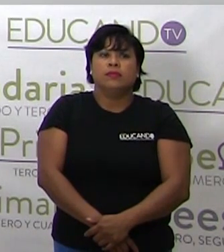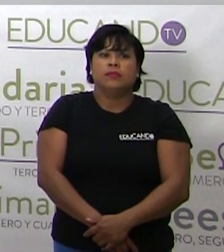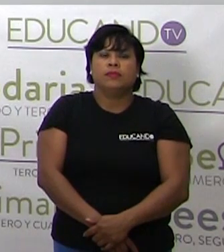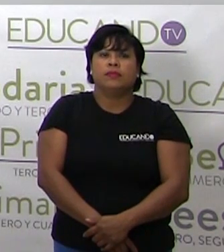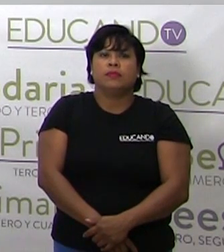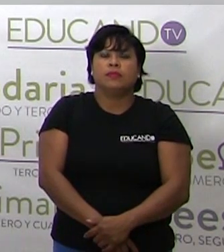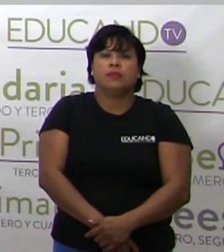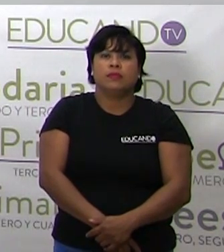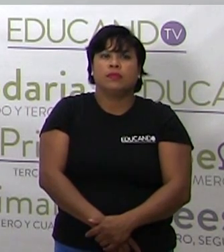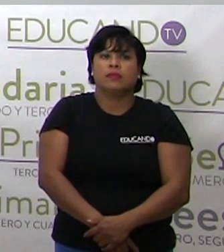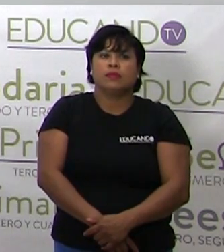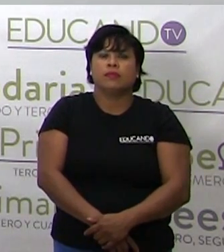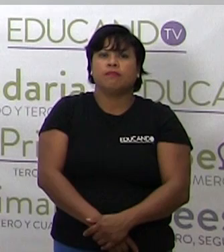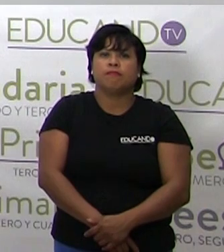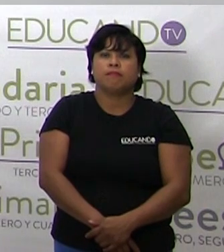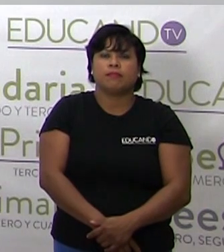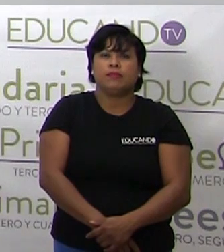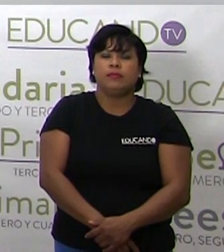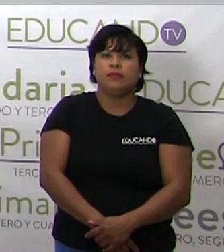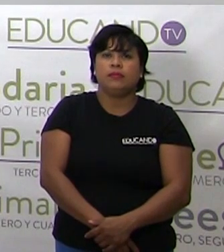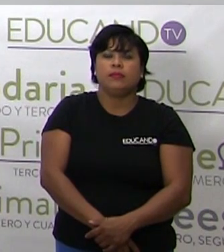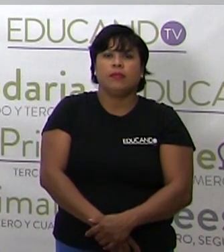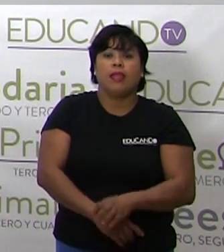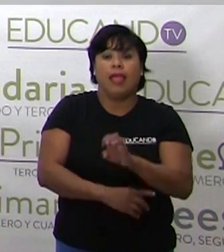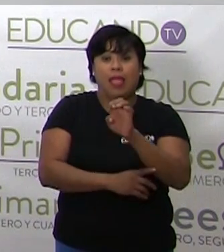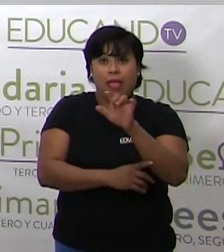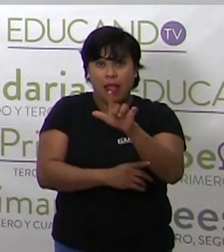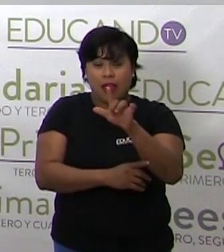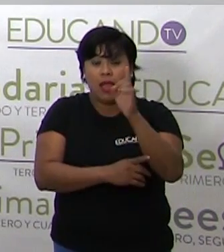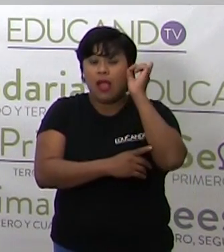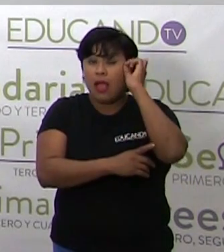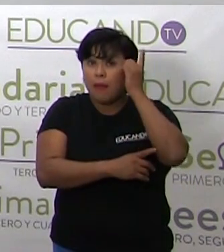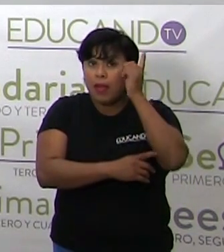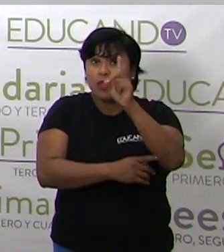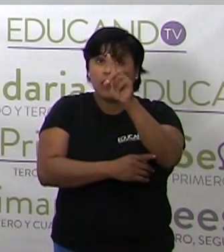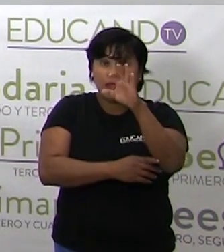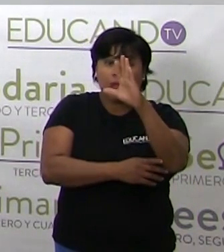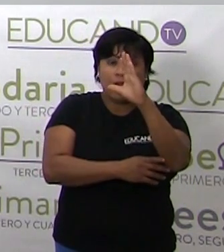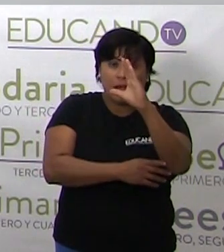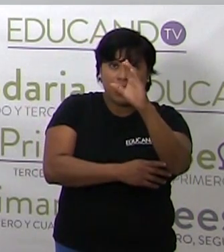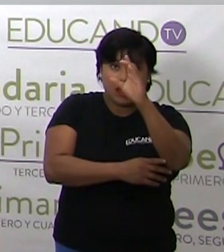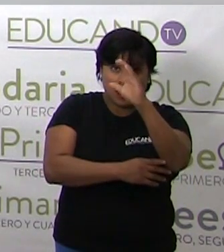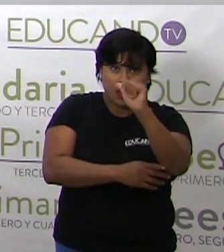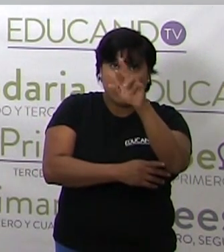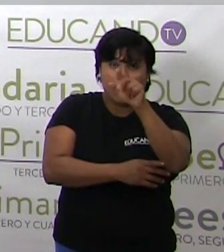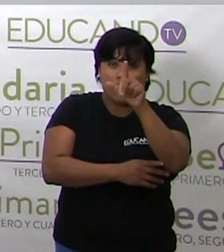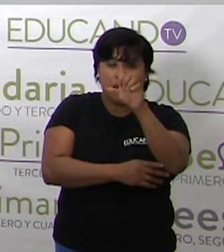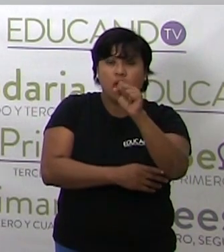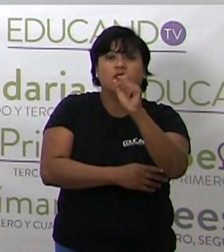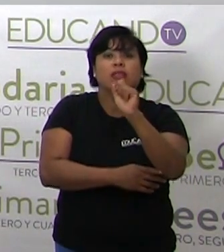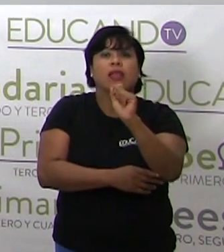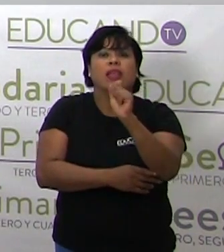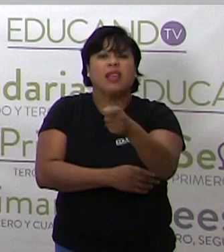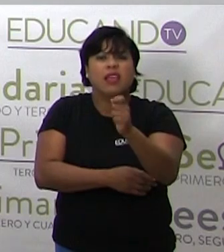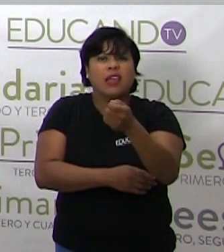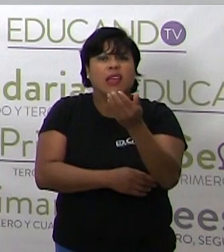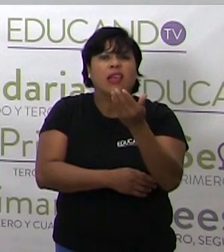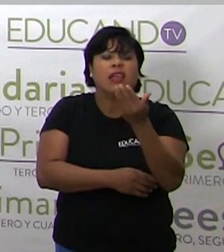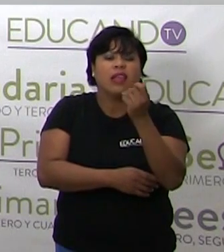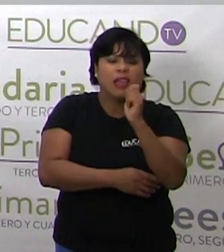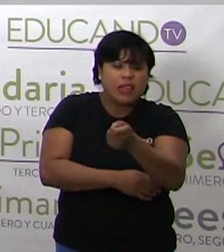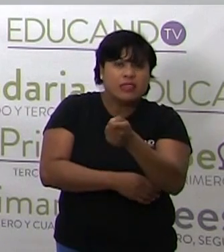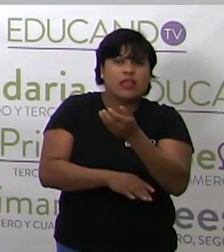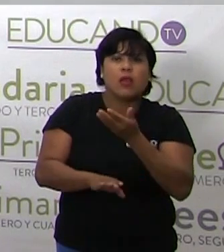Vamos a separar bien la L, la O y la S. El caballo de Carlos era